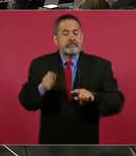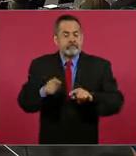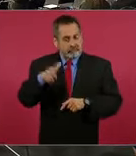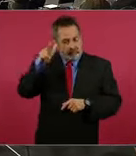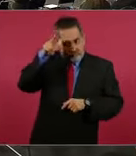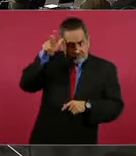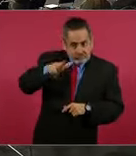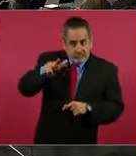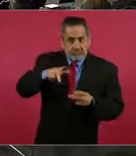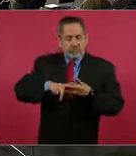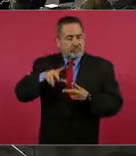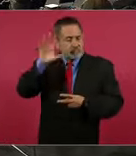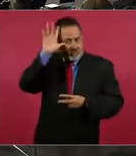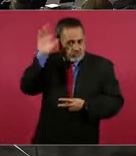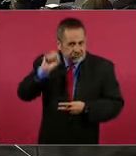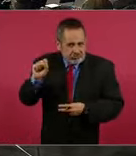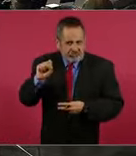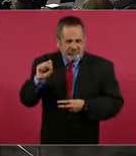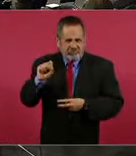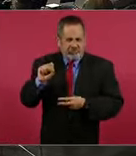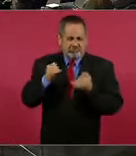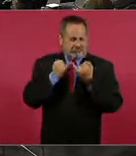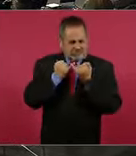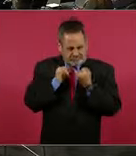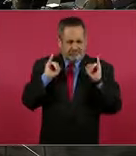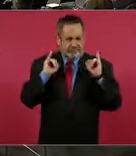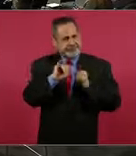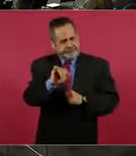Hidalgo y Morelos lucharon no solo por la independencia,